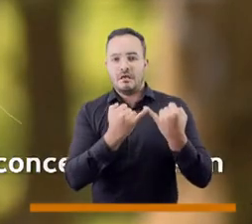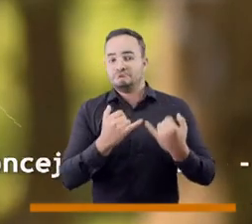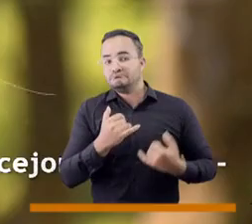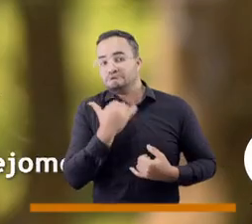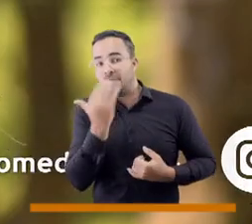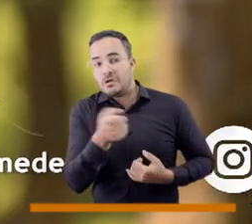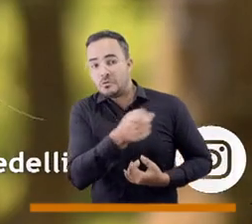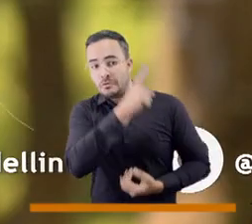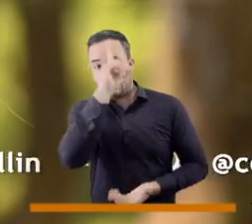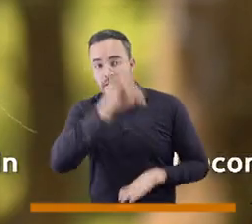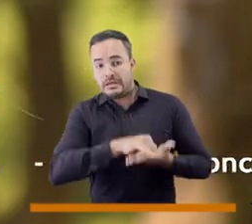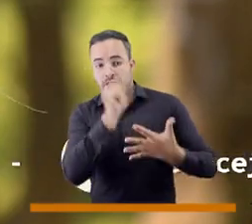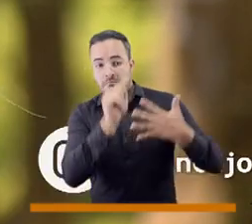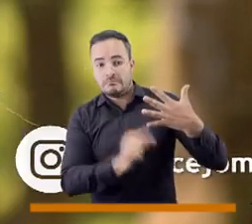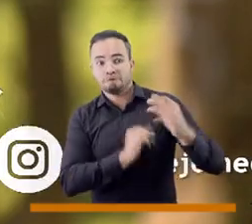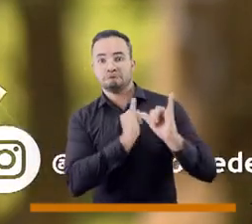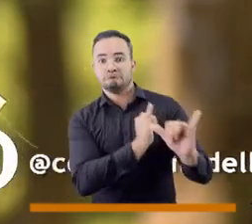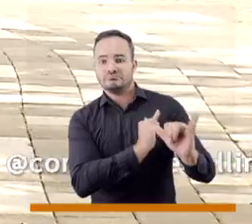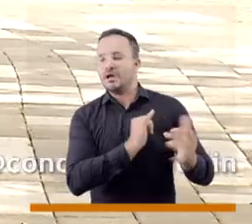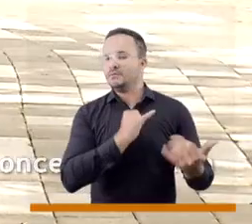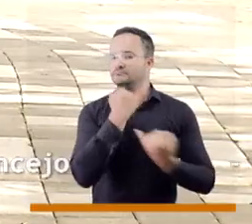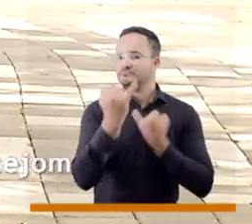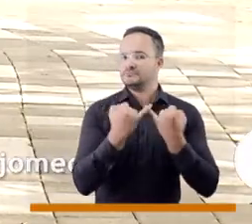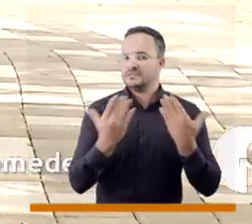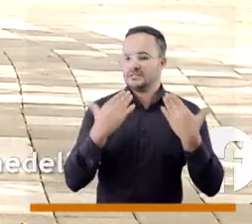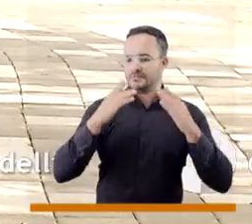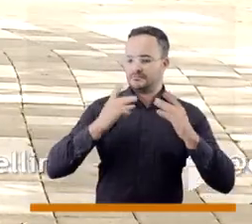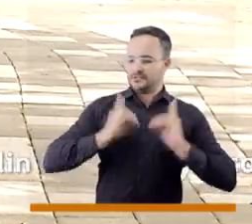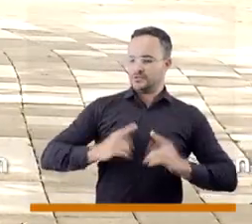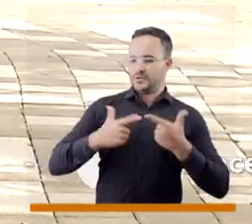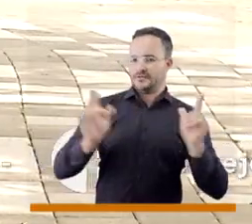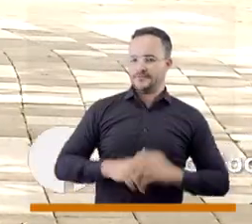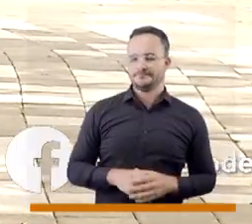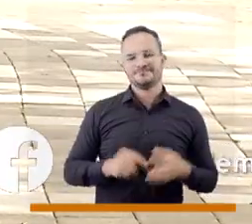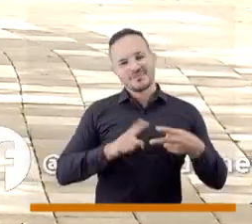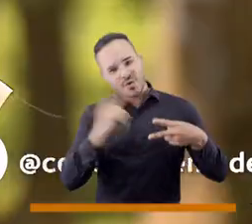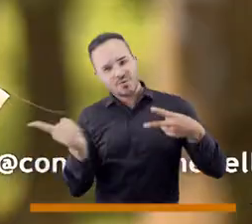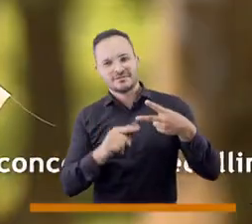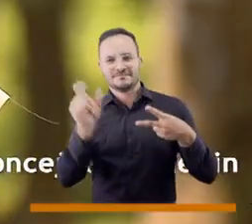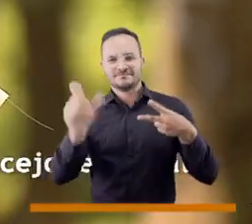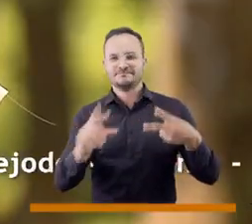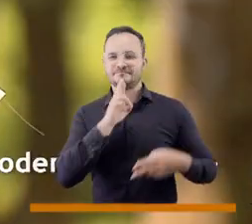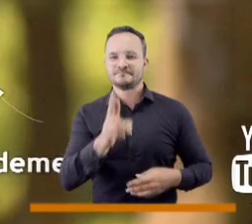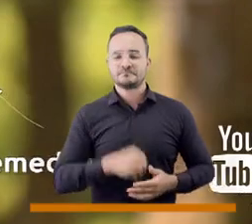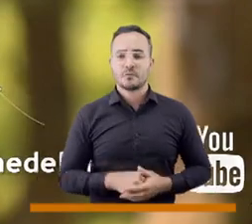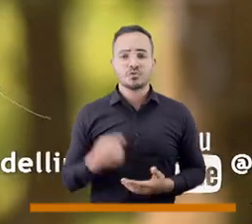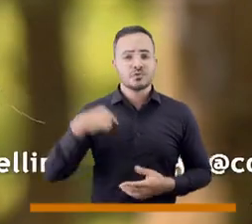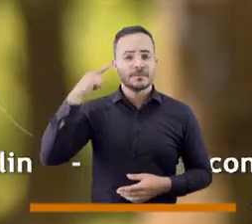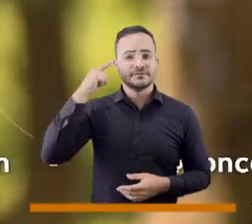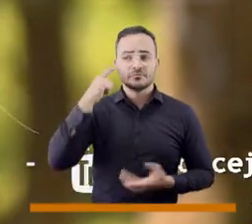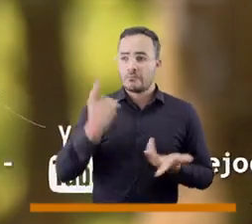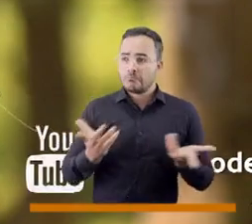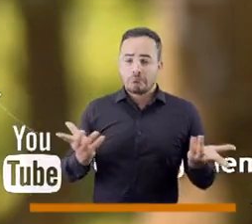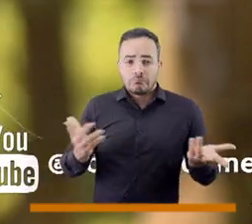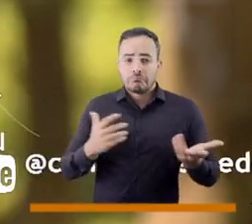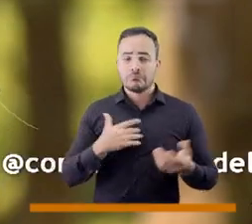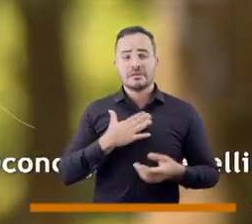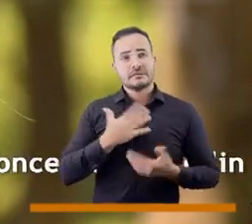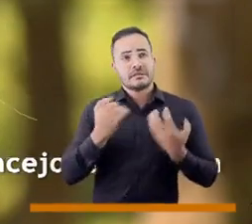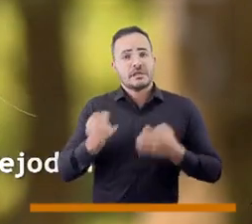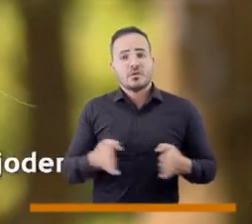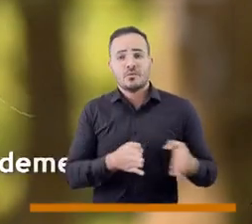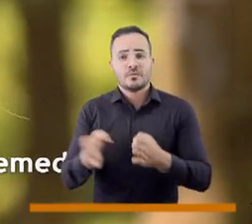e identificado con alguna creencia. Además, @ Karen García dice, pienso que sirve para poder encontrar